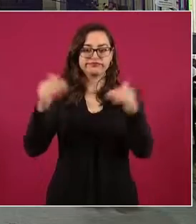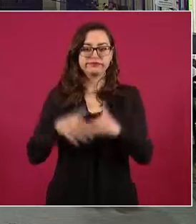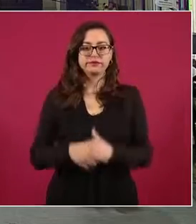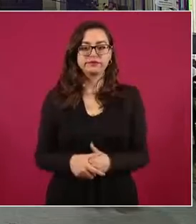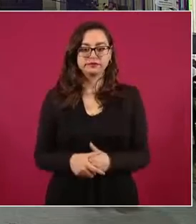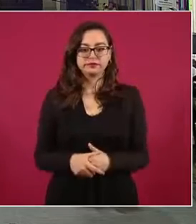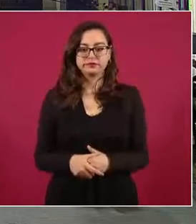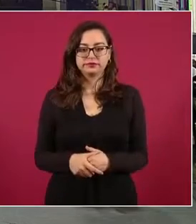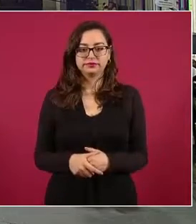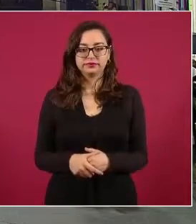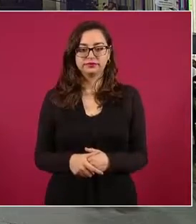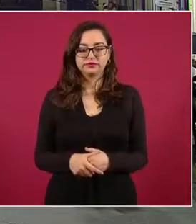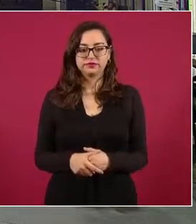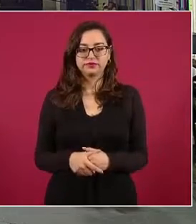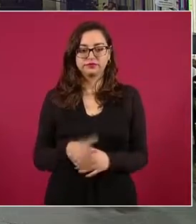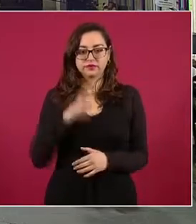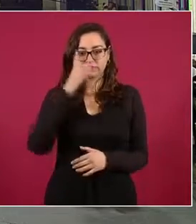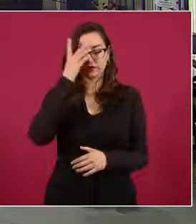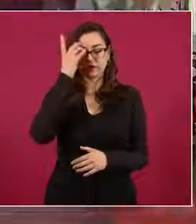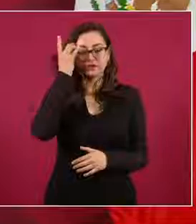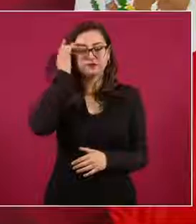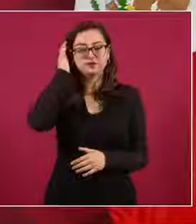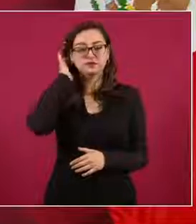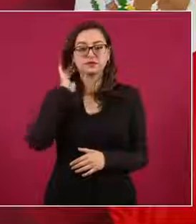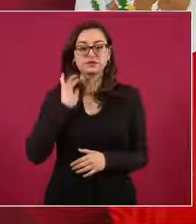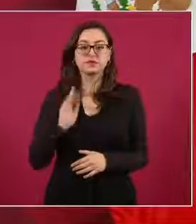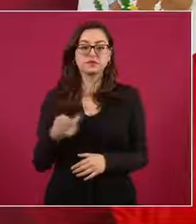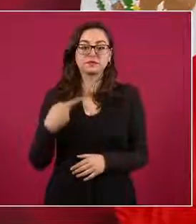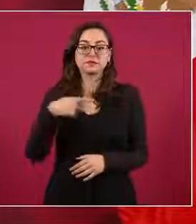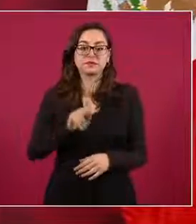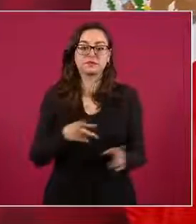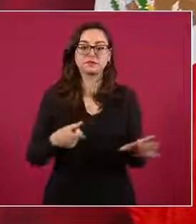Y la mayoría de los medios no quieren cambiar.